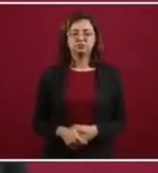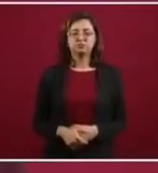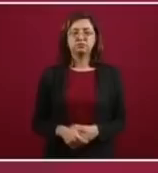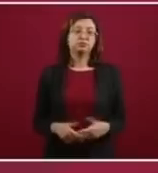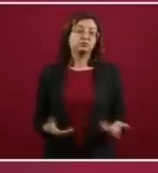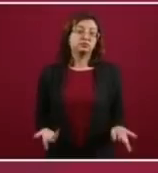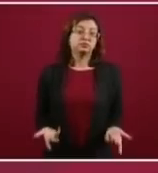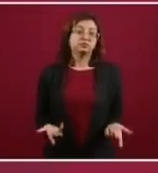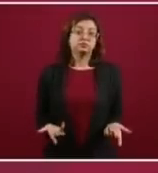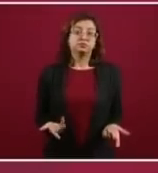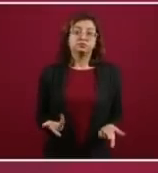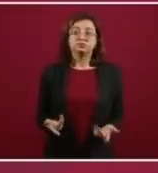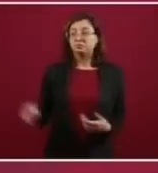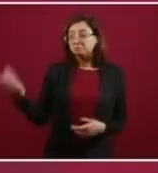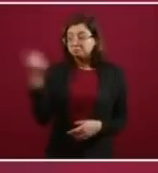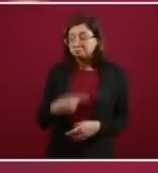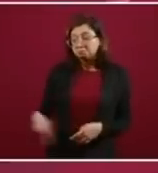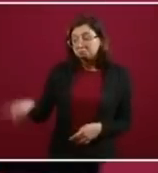humillados,